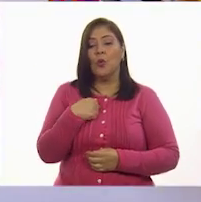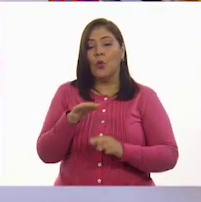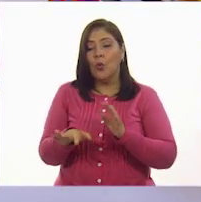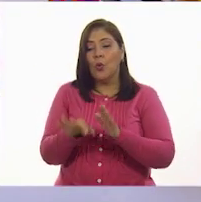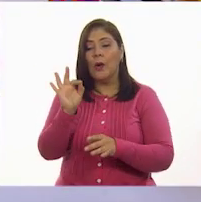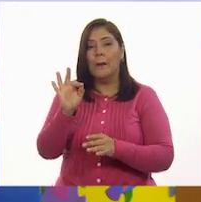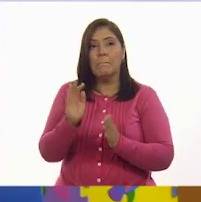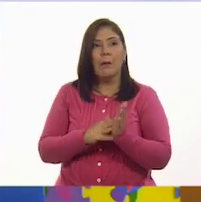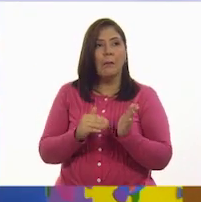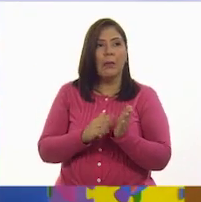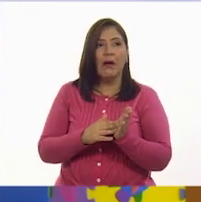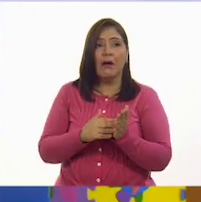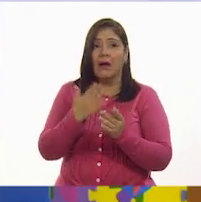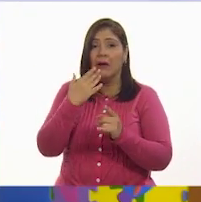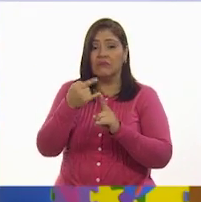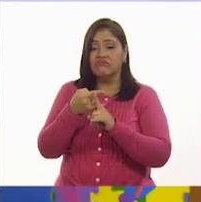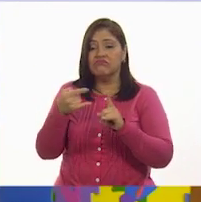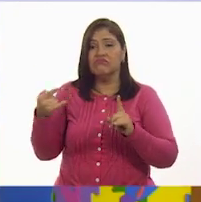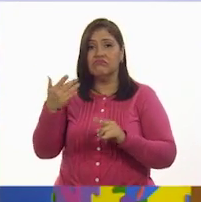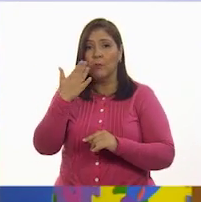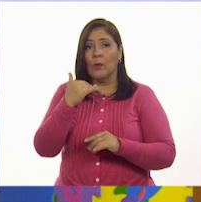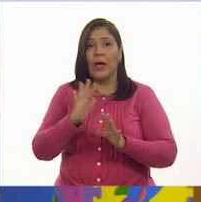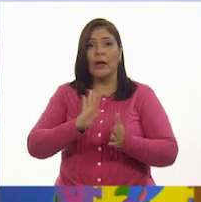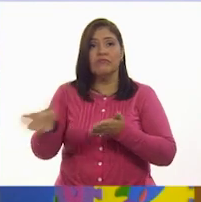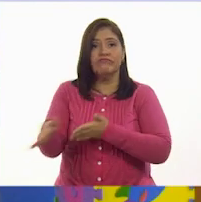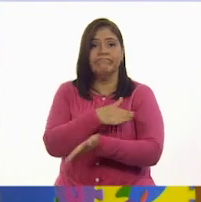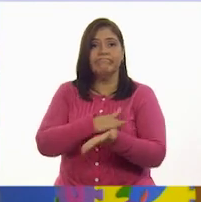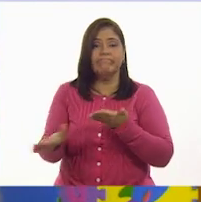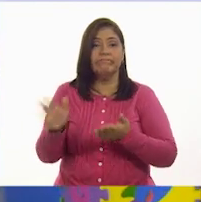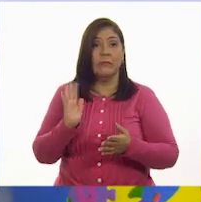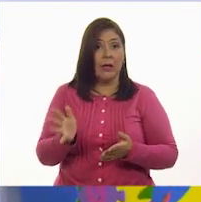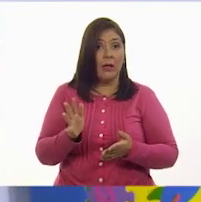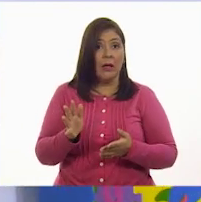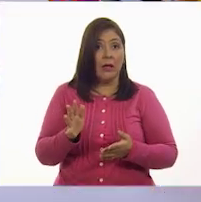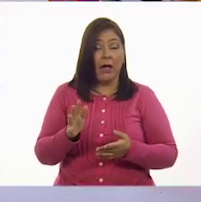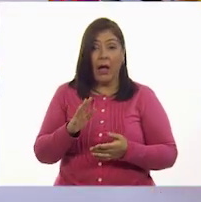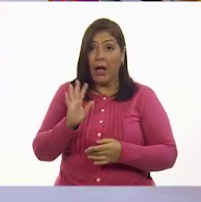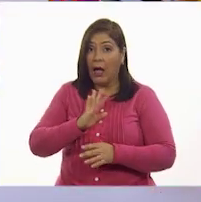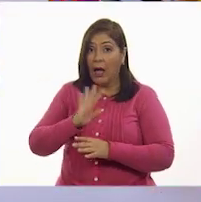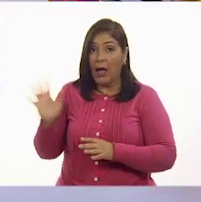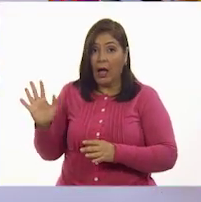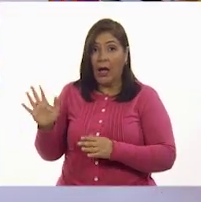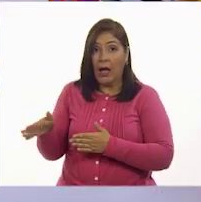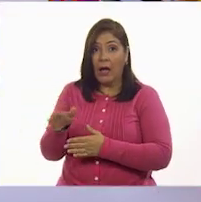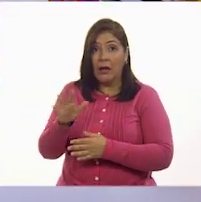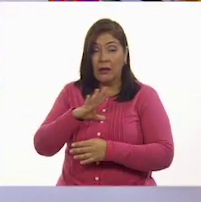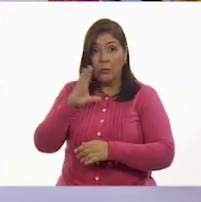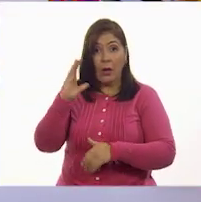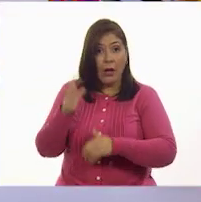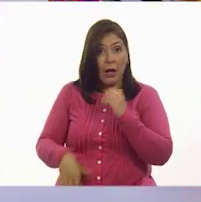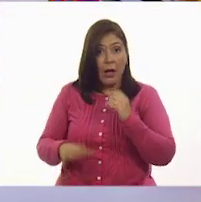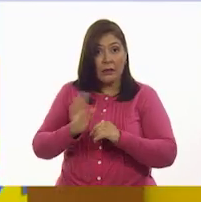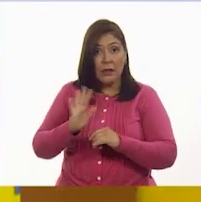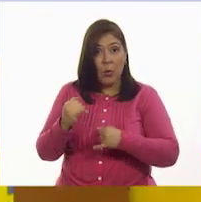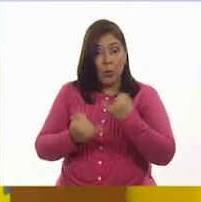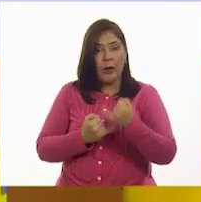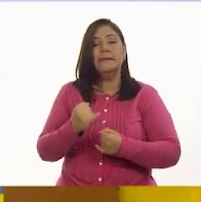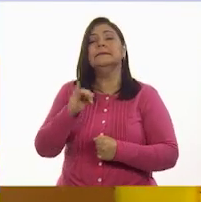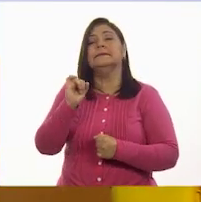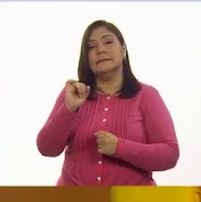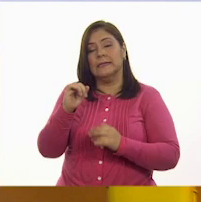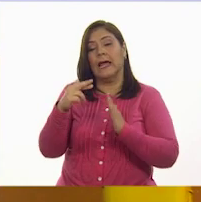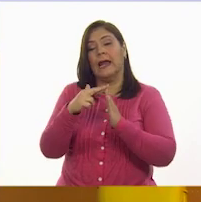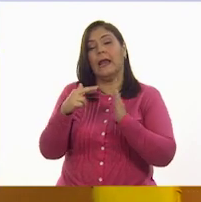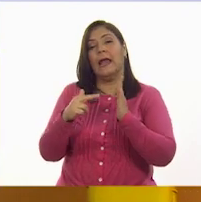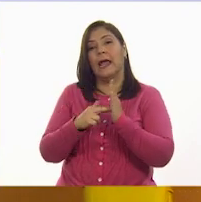Y voy a tomar una... Ya no tengo tarjetas. ¿Se acabó el juego? Se acabó el juego porque en las reglas decía